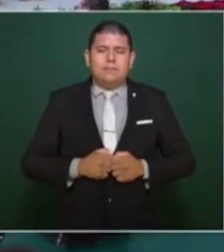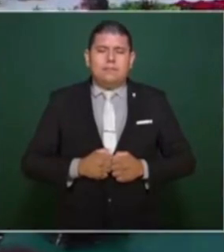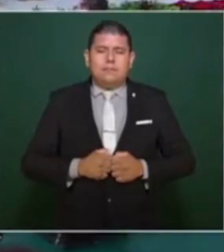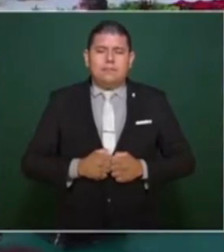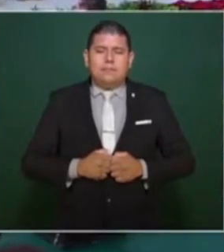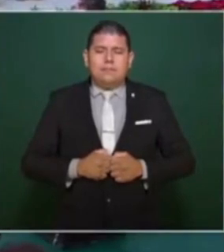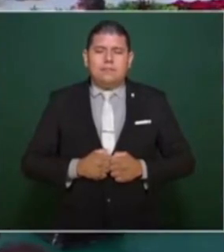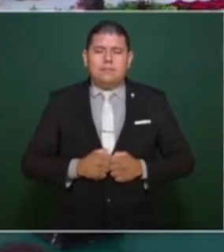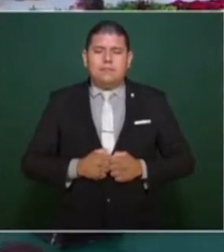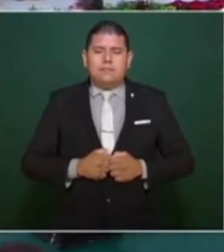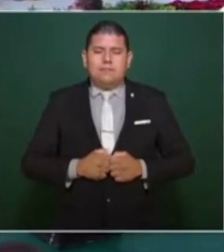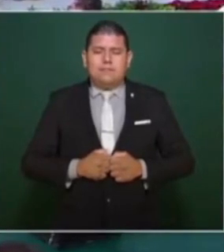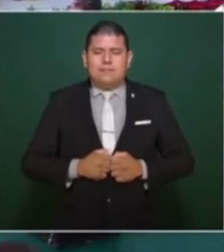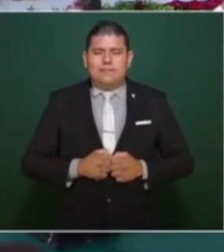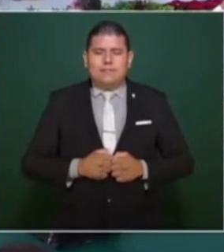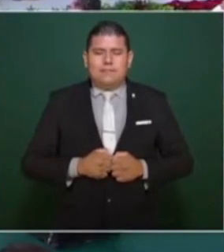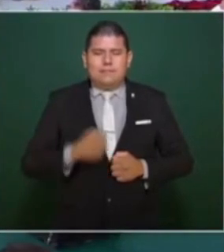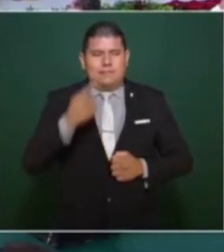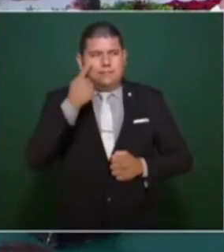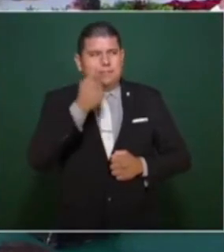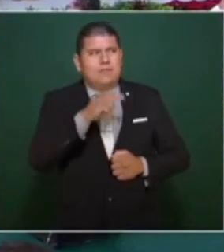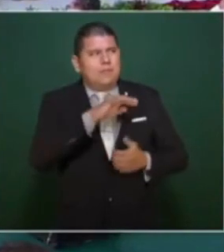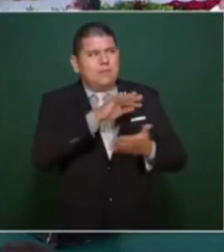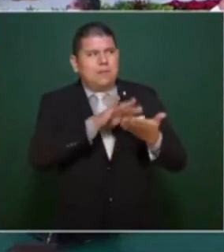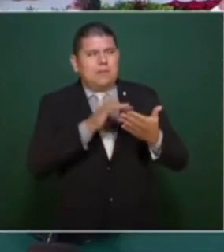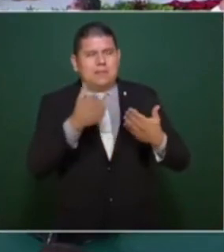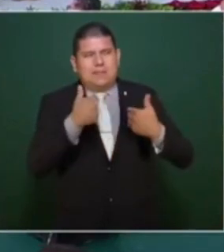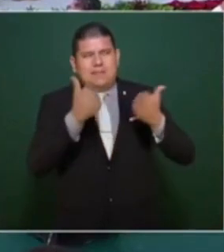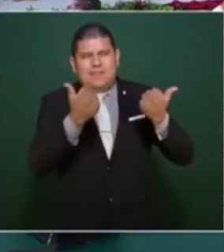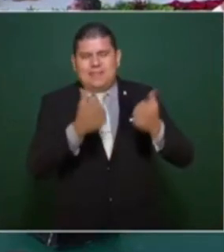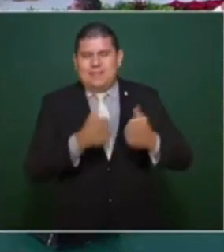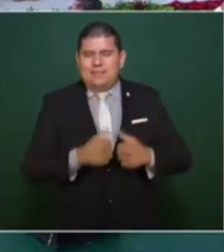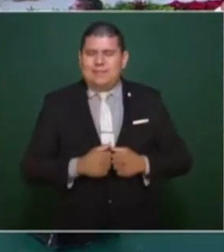Y ya ni le entiendo lo otro.